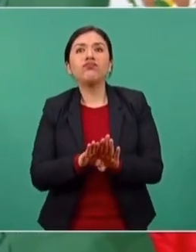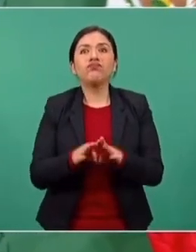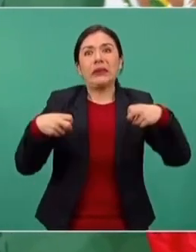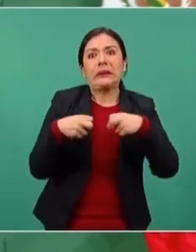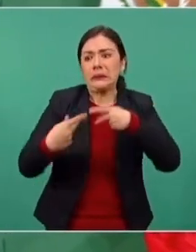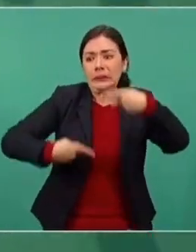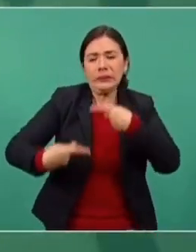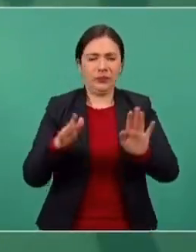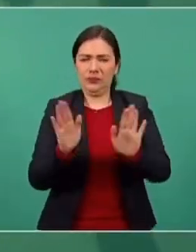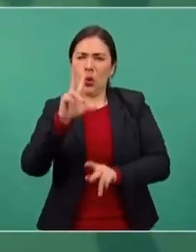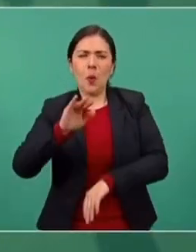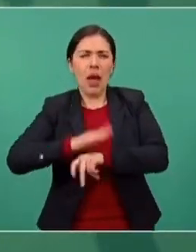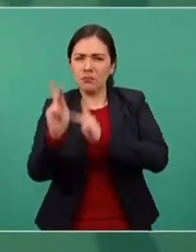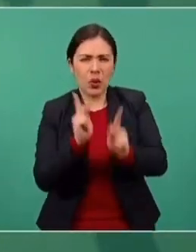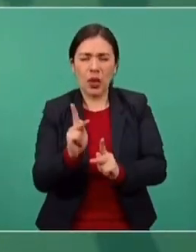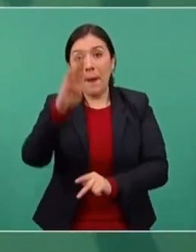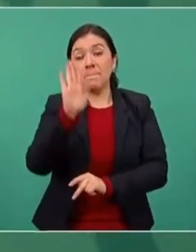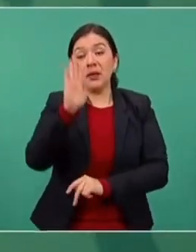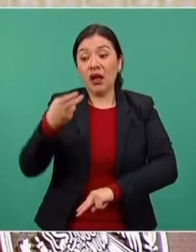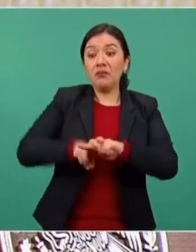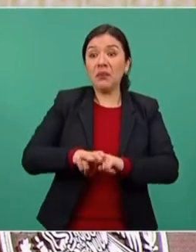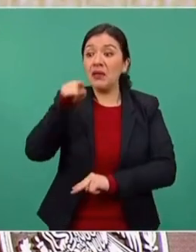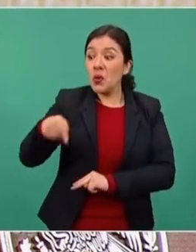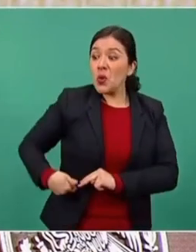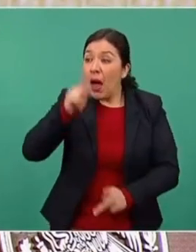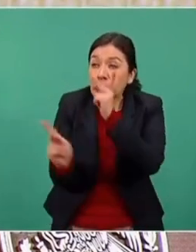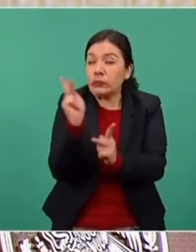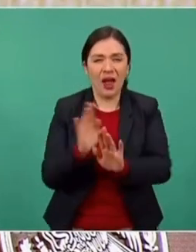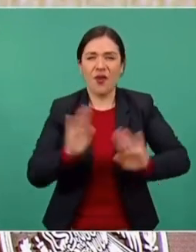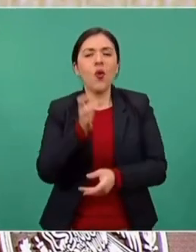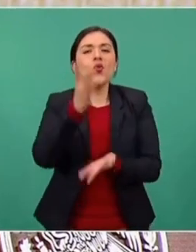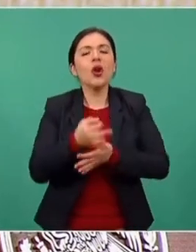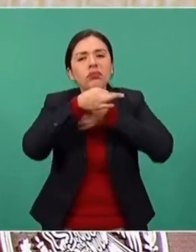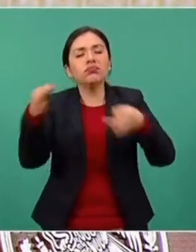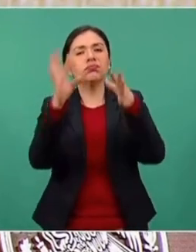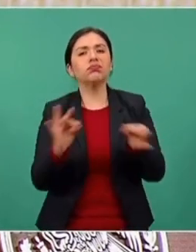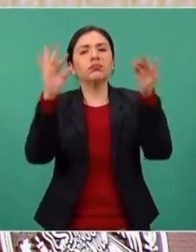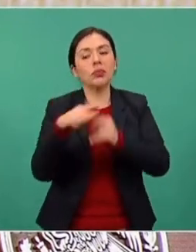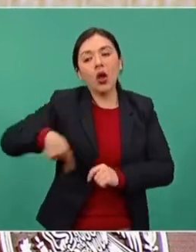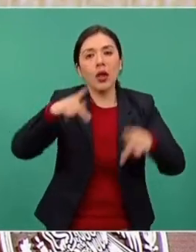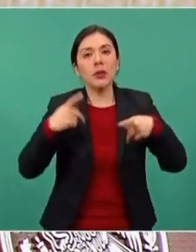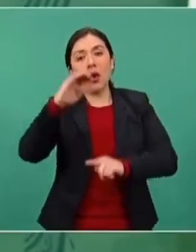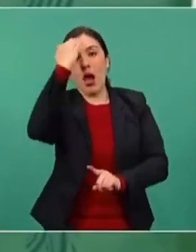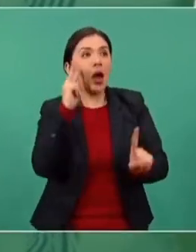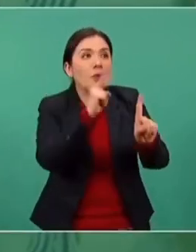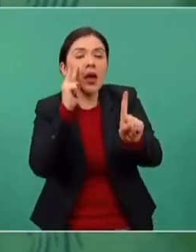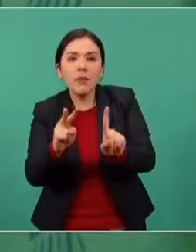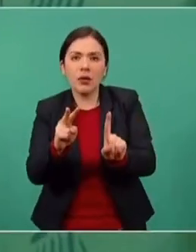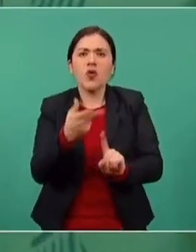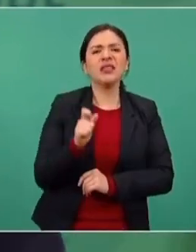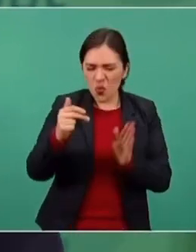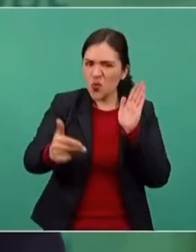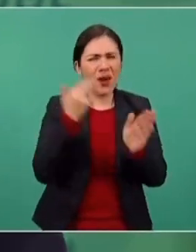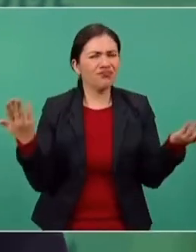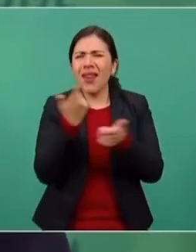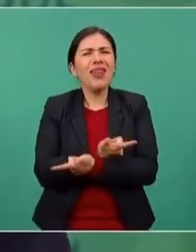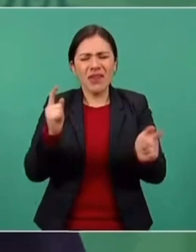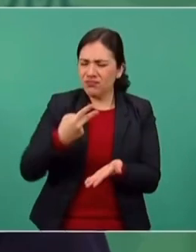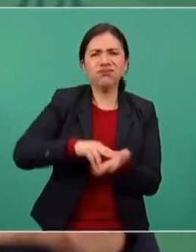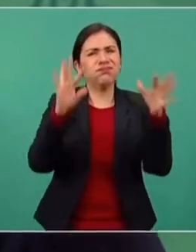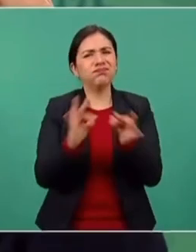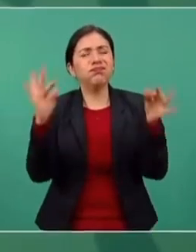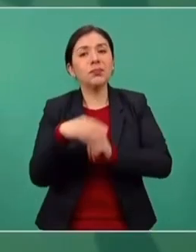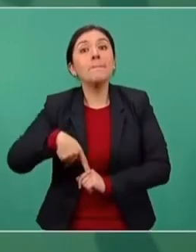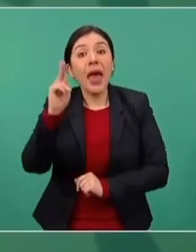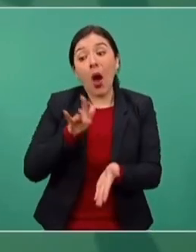ponerlos nerviosos ni cosas por el estilo. No es banquillo de los acusados, es que informen, que los conozcan, hombres y mujeres. Libre, libre, libre, libre,